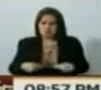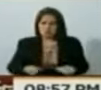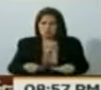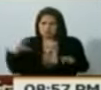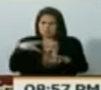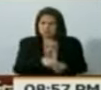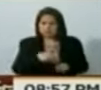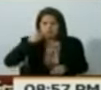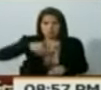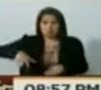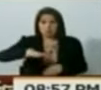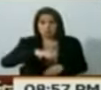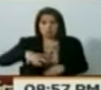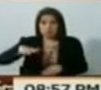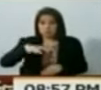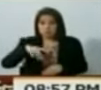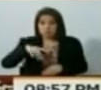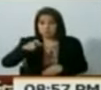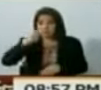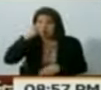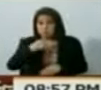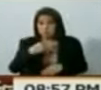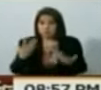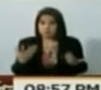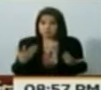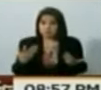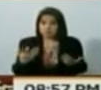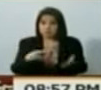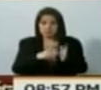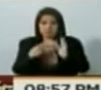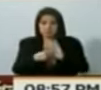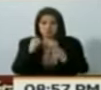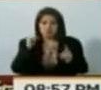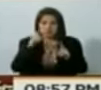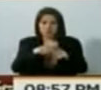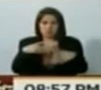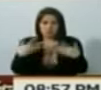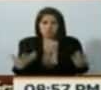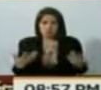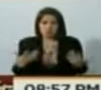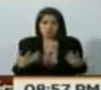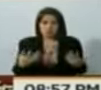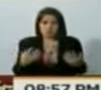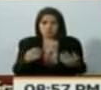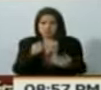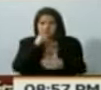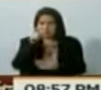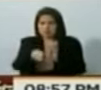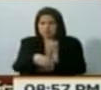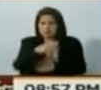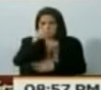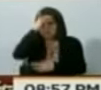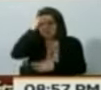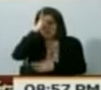civil, especialmente de los sectores populares, definiendo entre los objetivos a Tarek El Aissami, Diosdado Cabello,